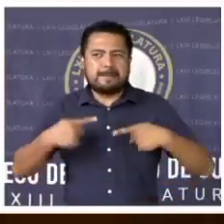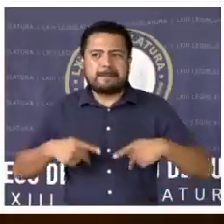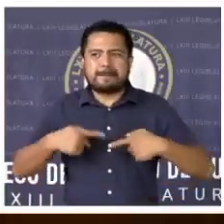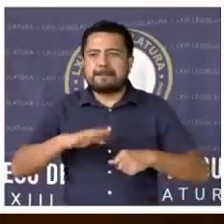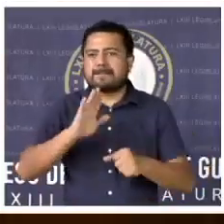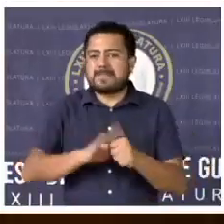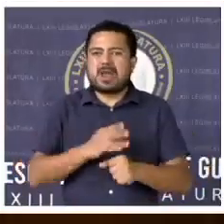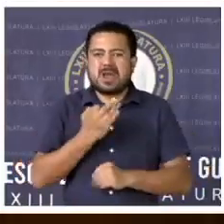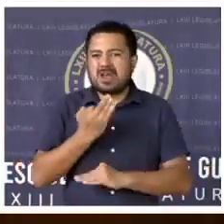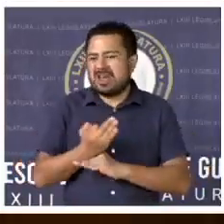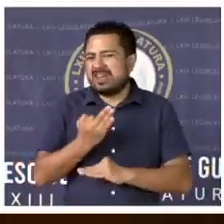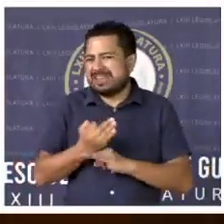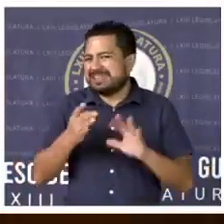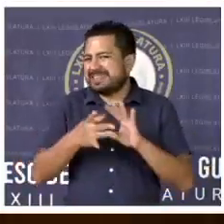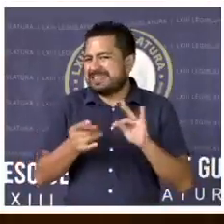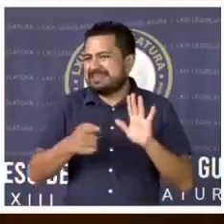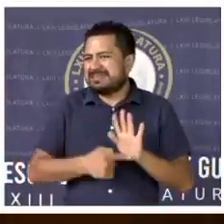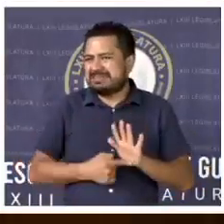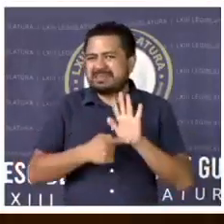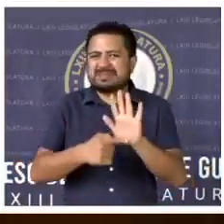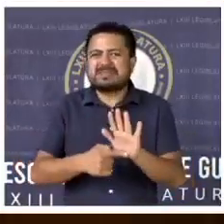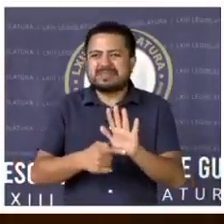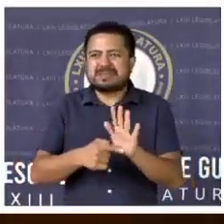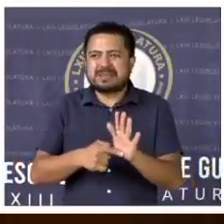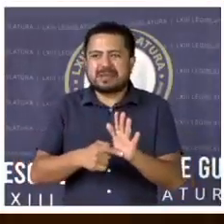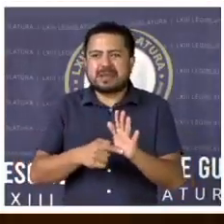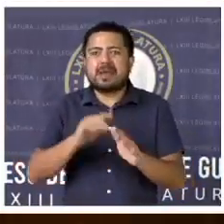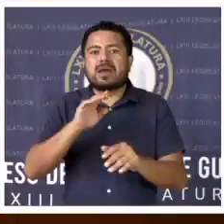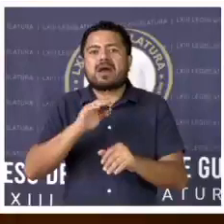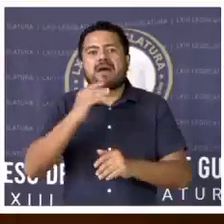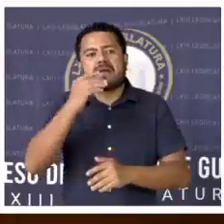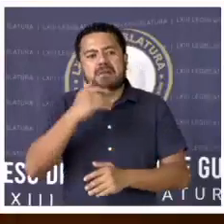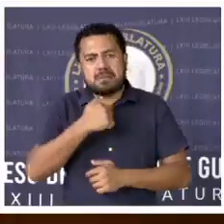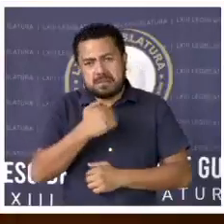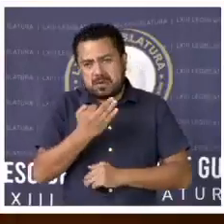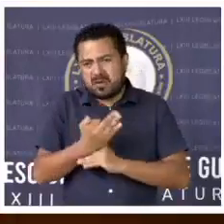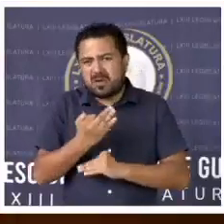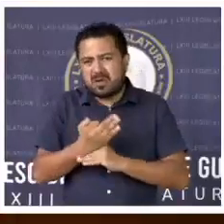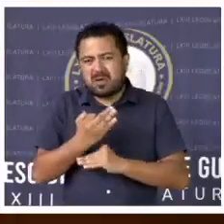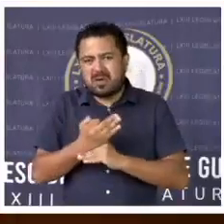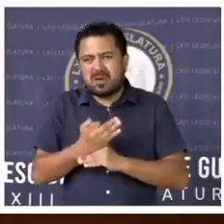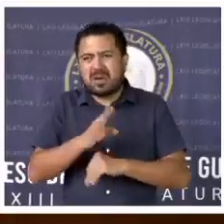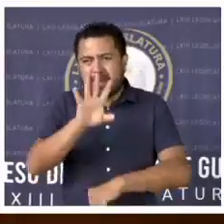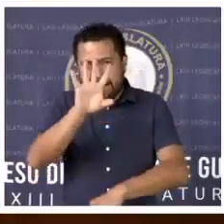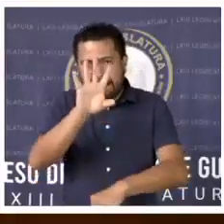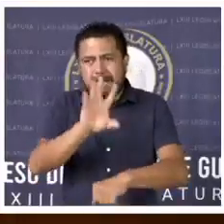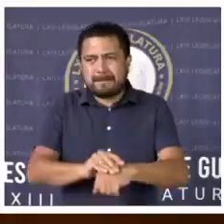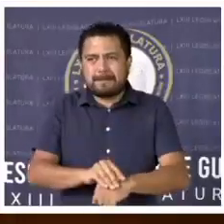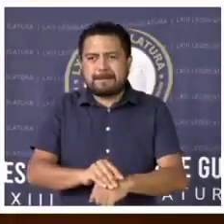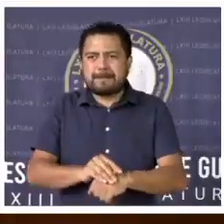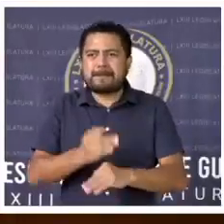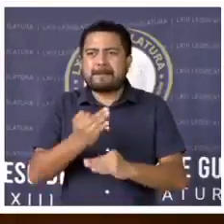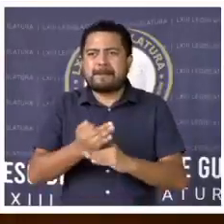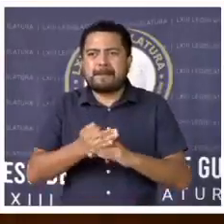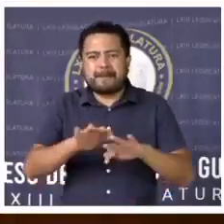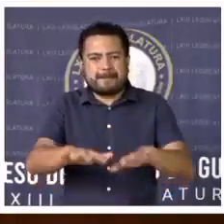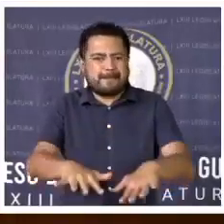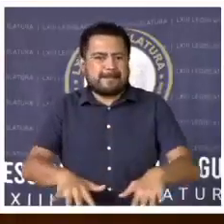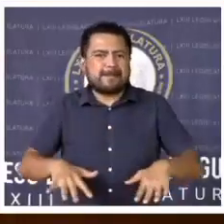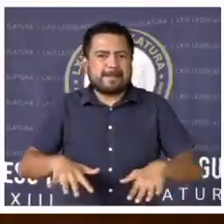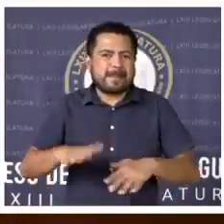por lo anteriormente expuesto motivado y fundado en que me es que me permito someter a esta